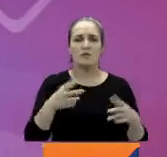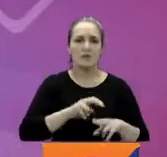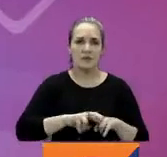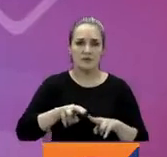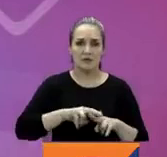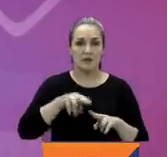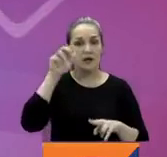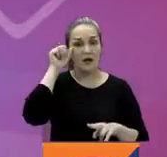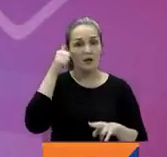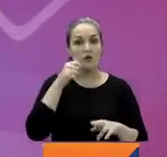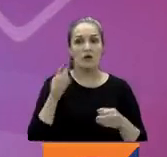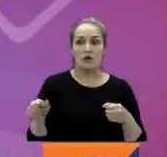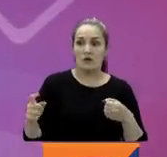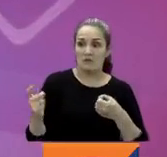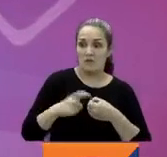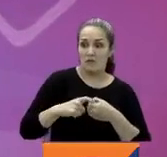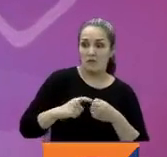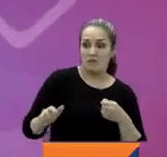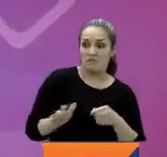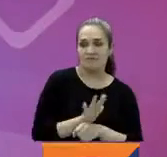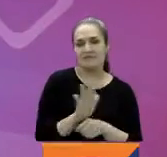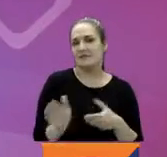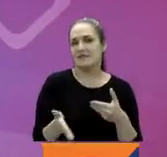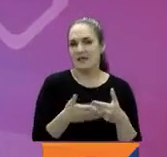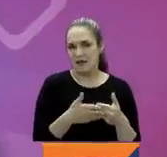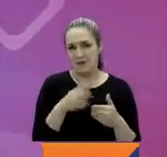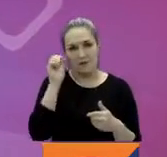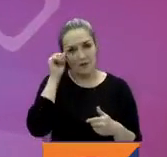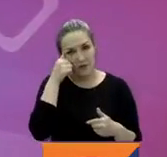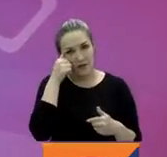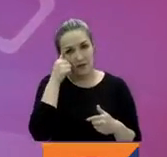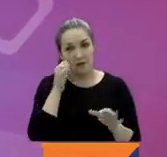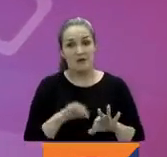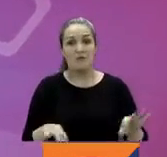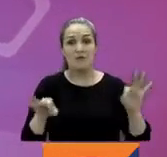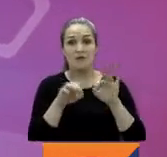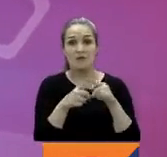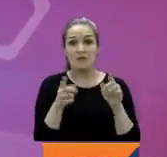la convocatoria va hasta que se agoten los cupos. Y muy importante, si quiere seguir